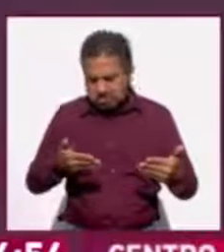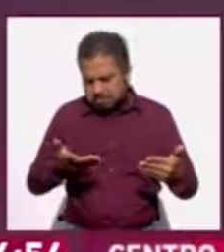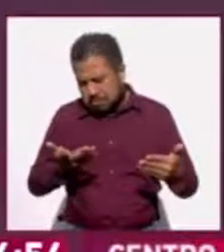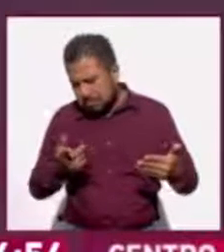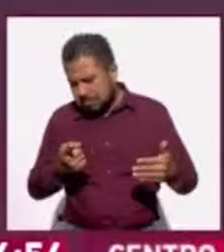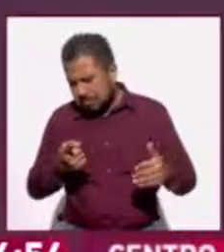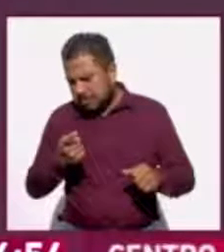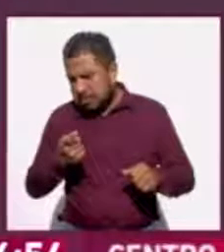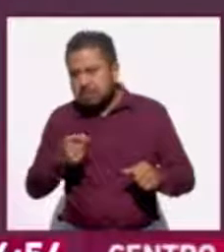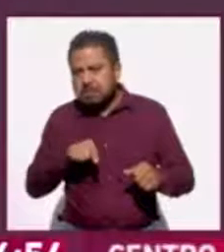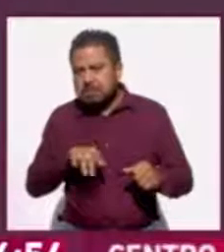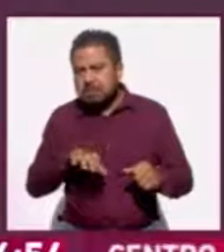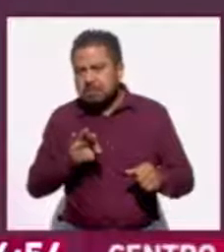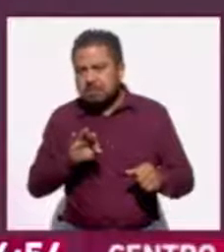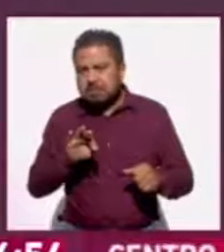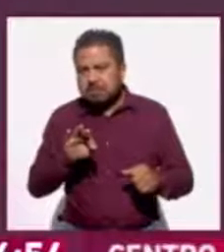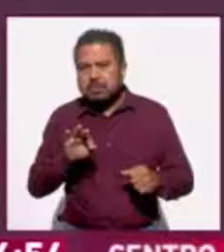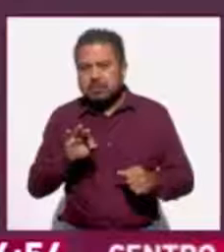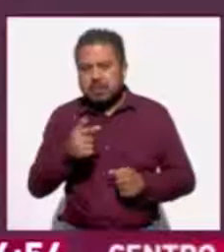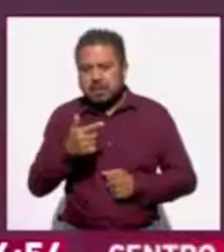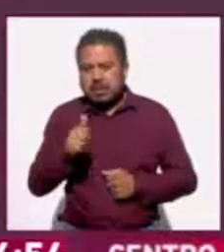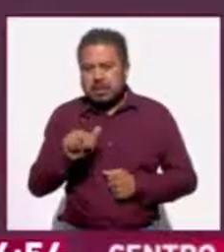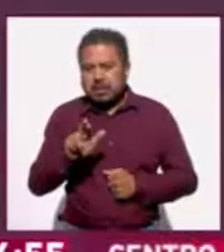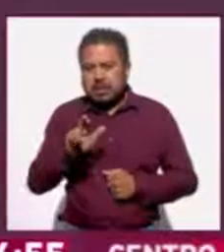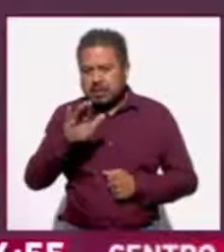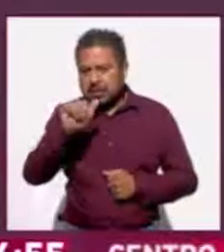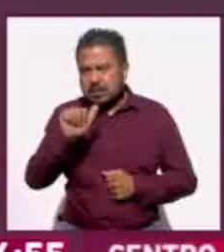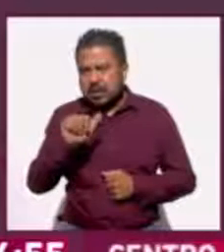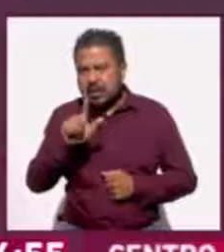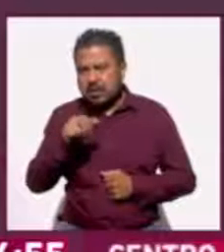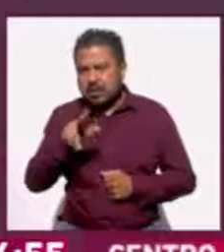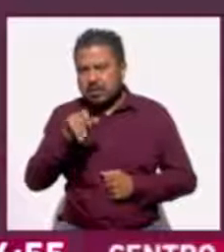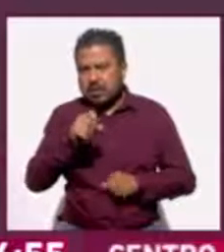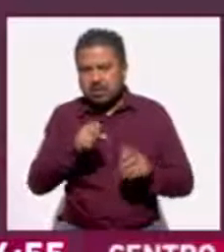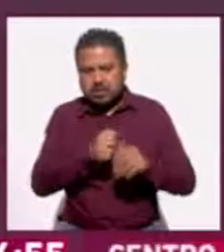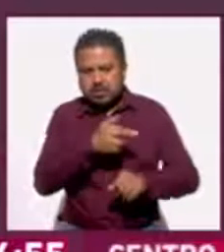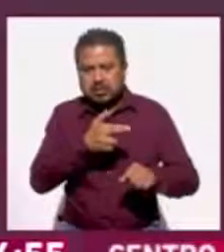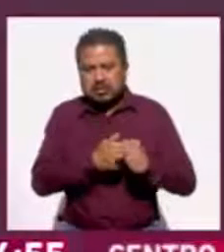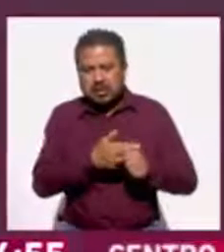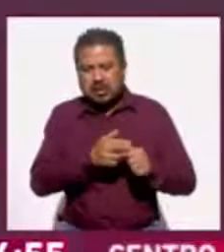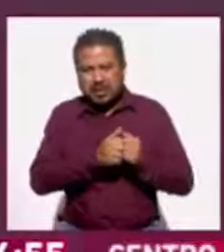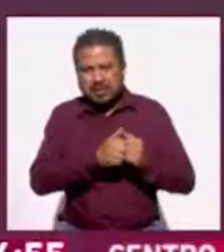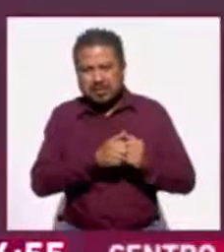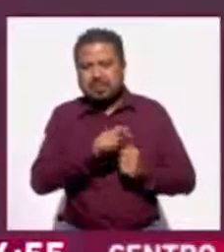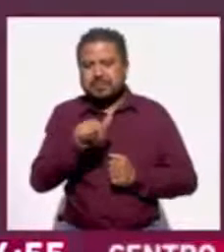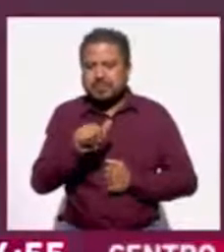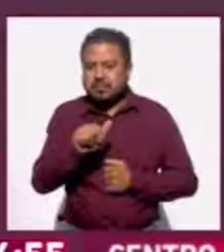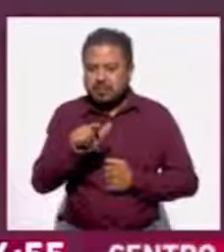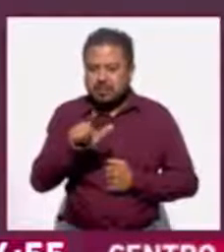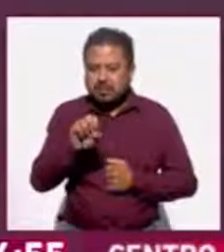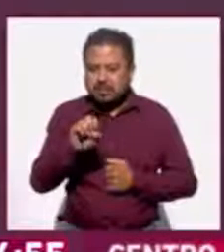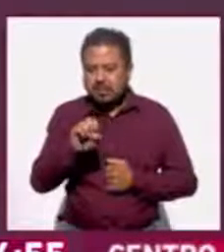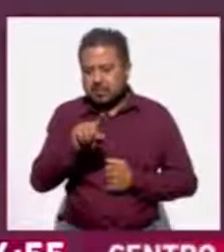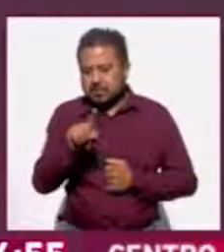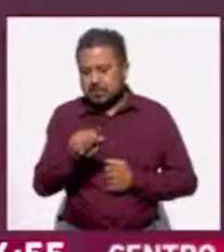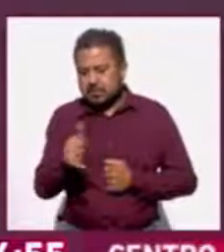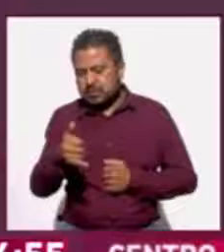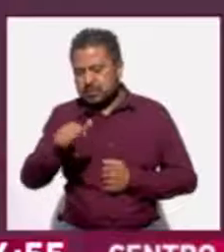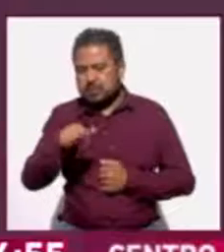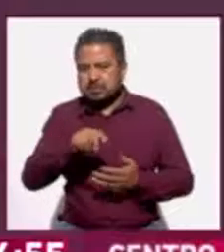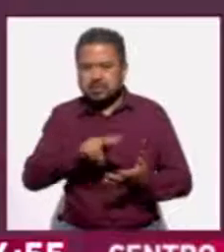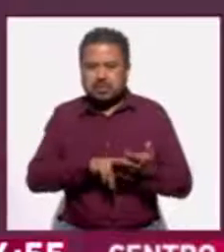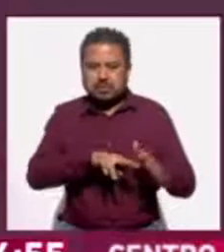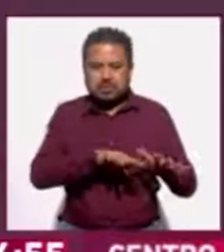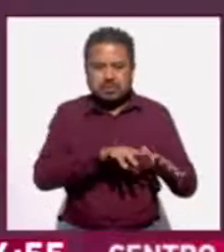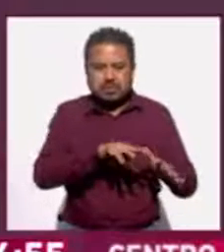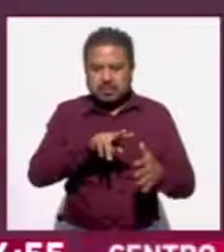primer caso con García Luna, con el secretario de Seguridad Pública, luego con Emilio Lozoya, en dos mediciones, junio del 19 y